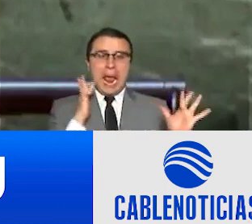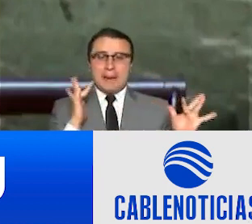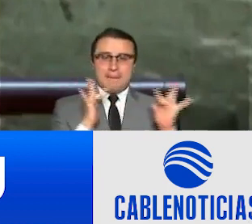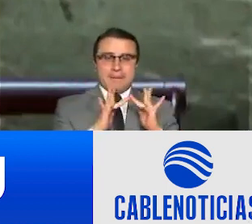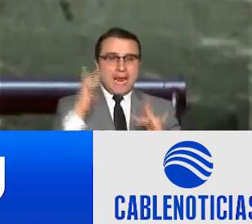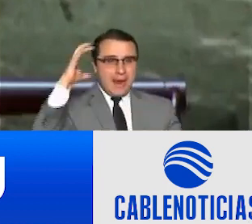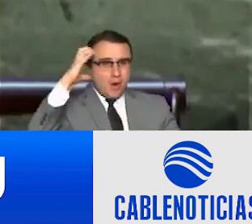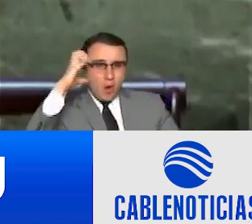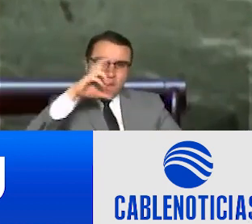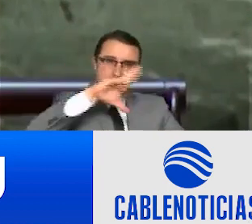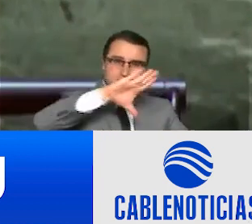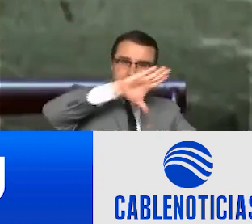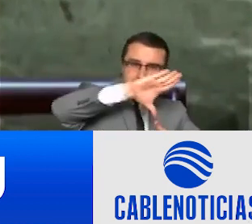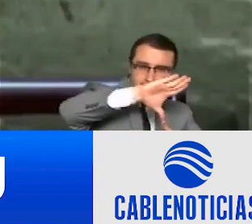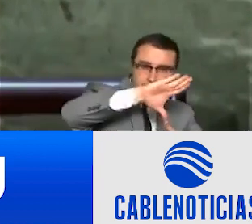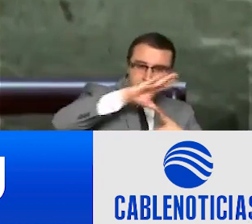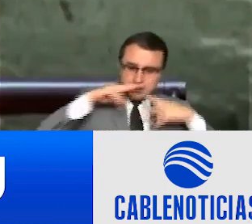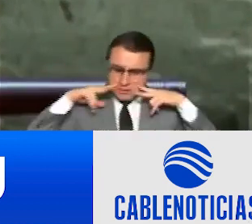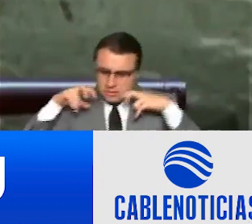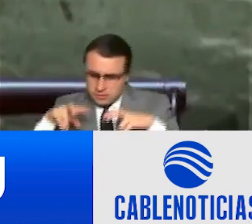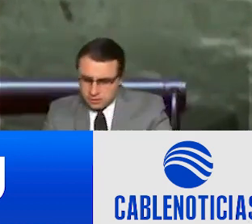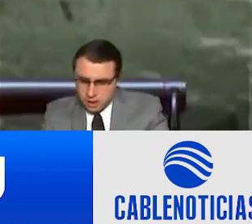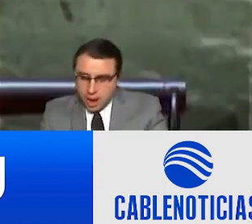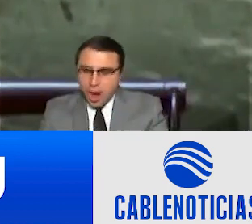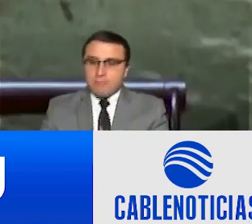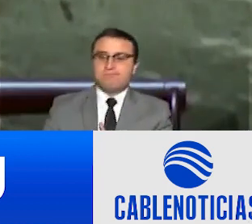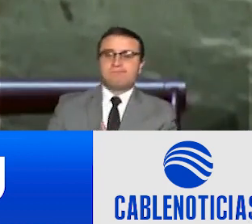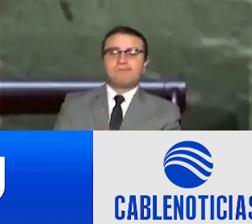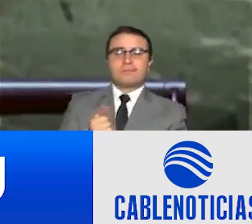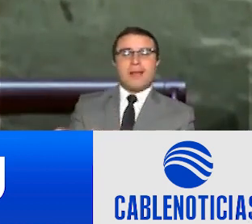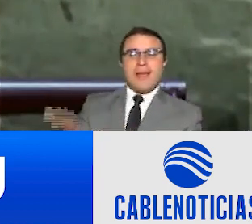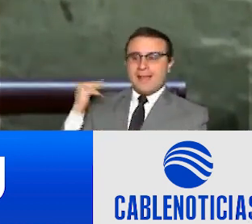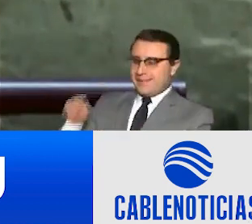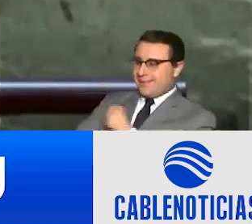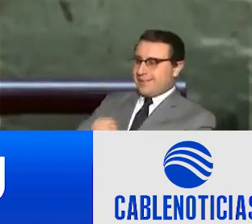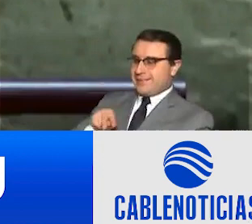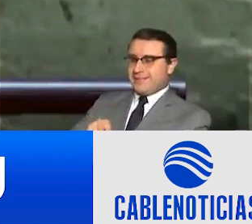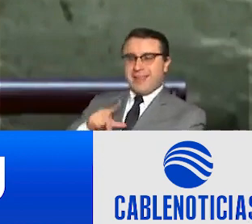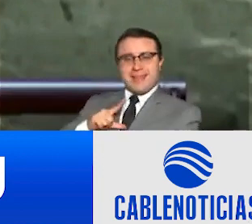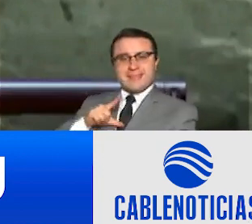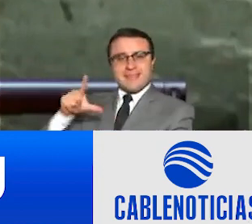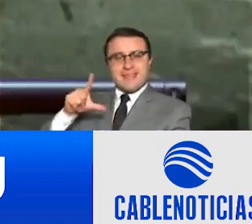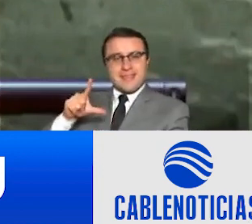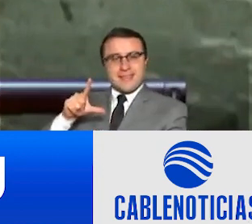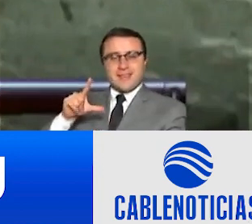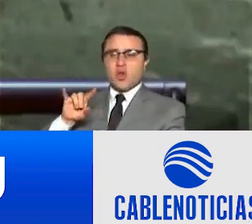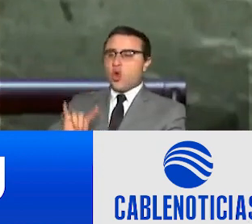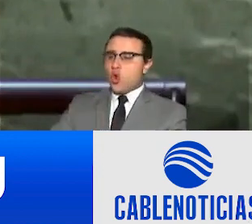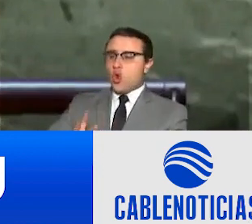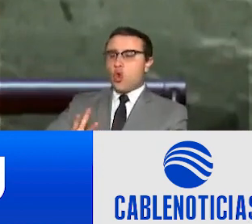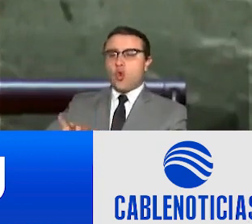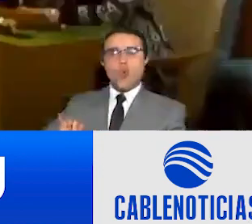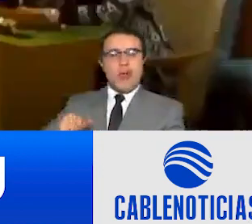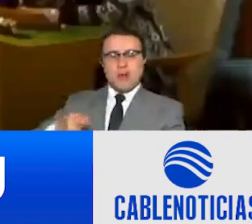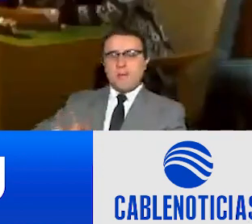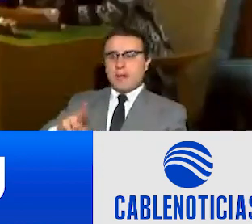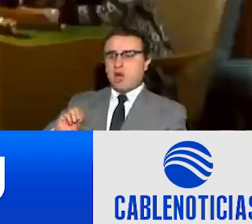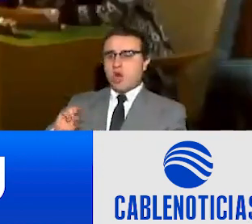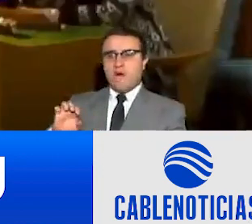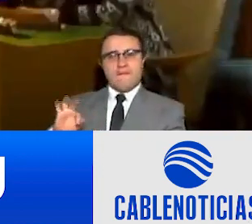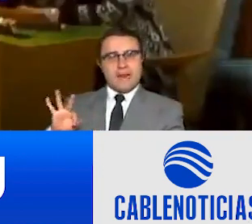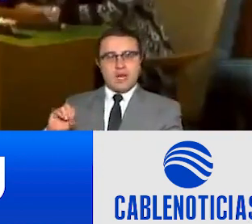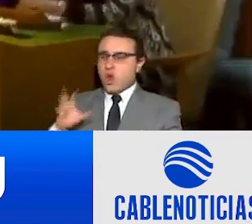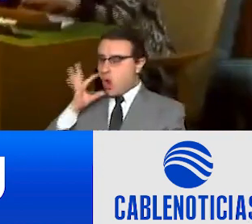descubrió que Roberto Covaría, el jefe indígena Uwa, tenía toda la